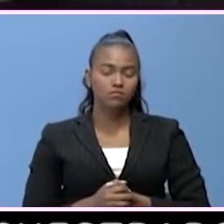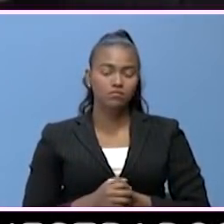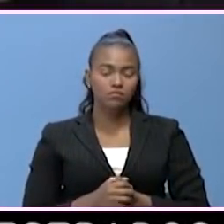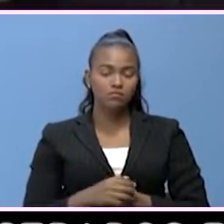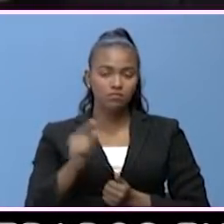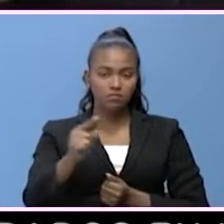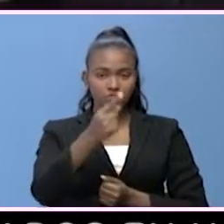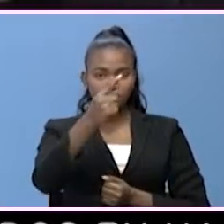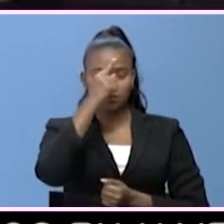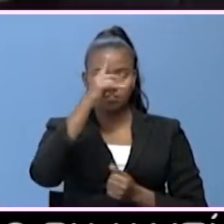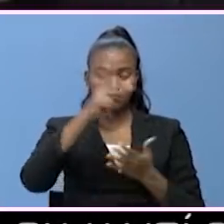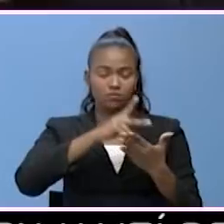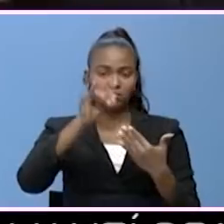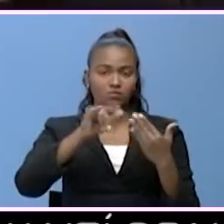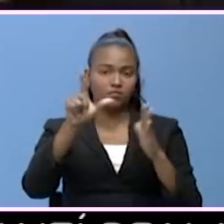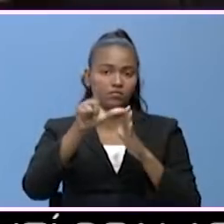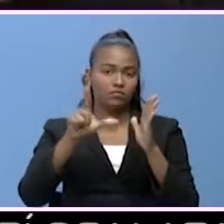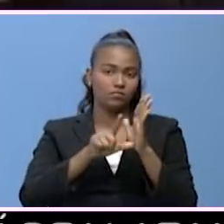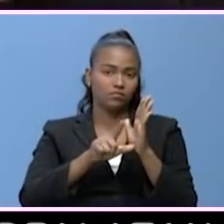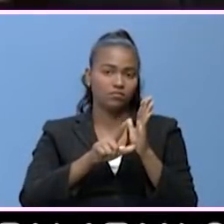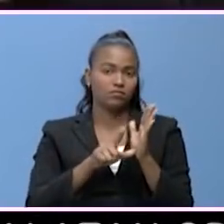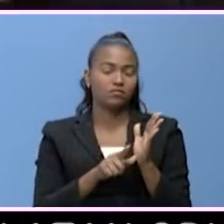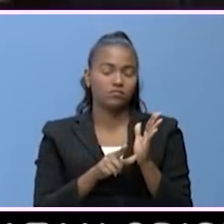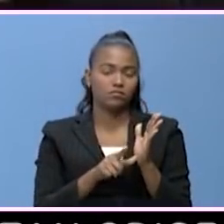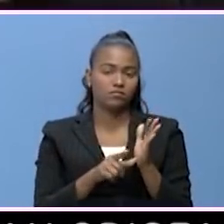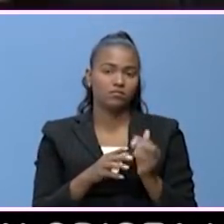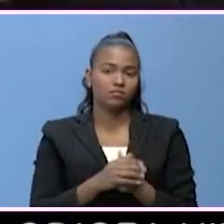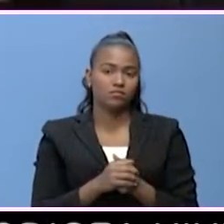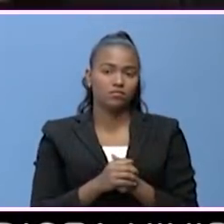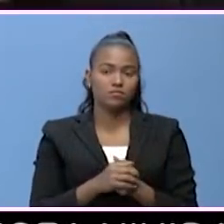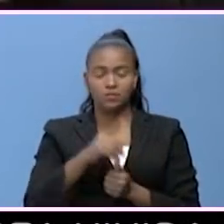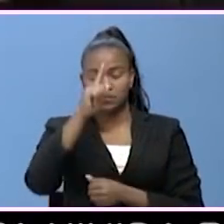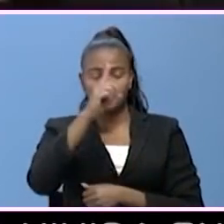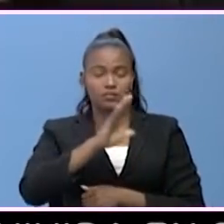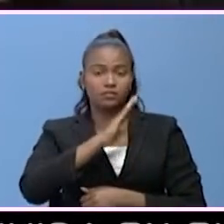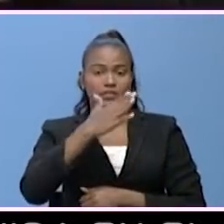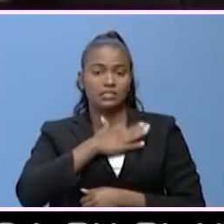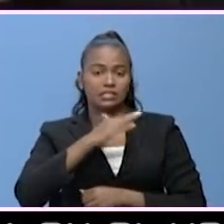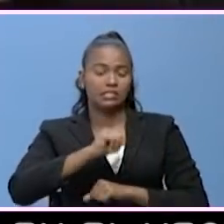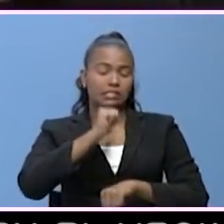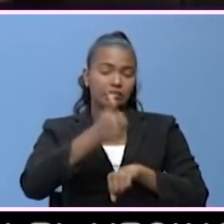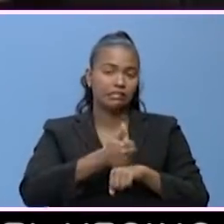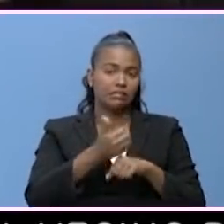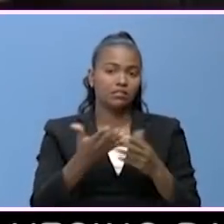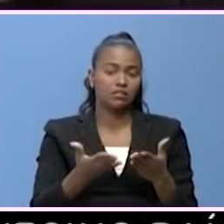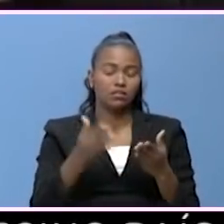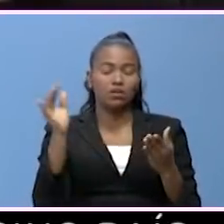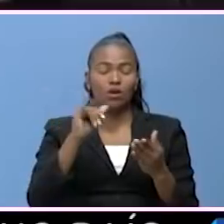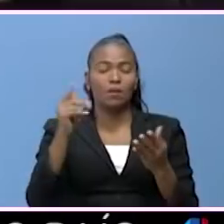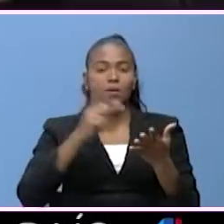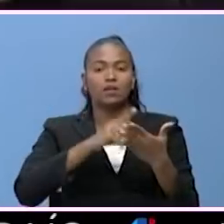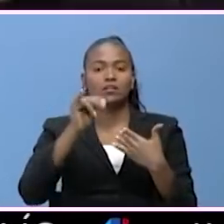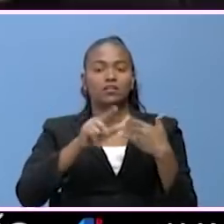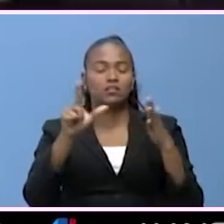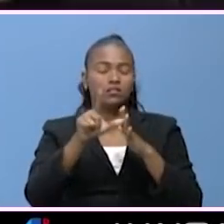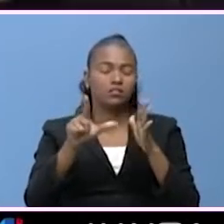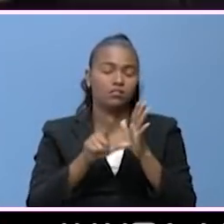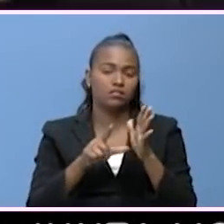únicas, como es el proyecto de ley de vivienda y edificaciones, como es el proyecto de